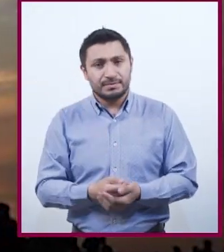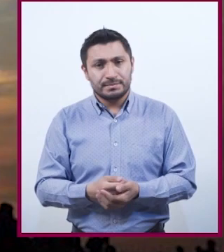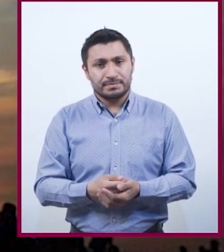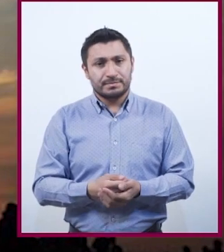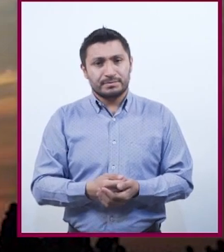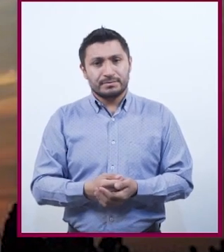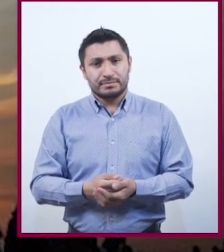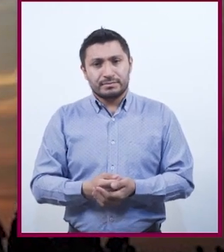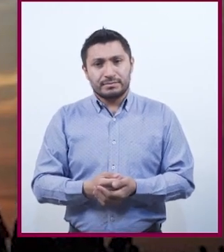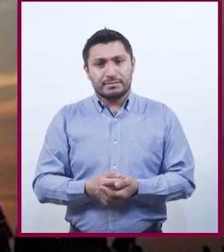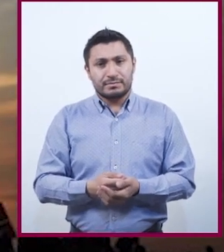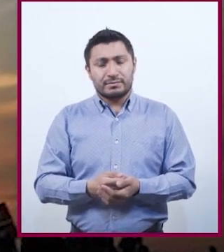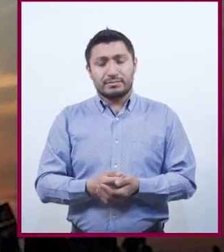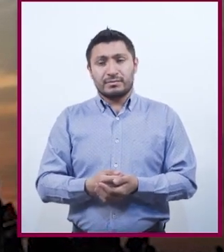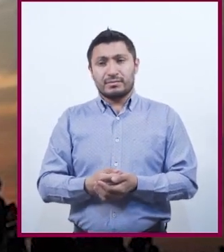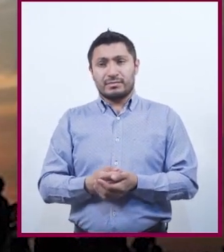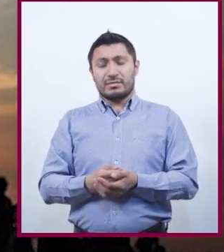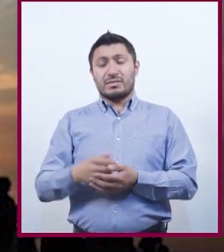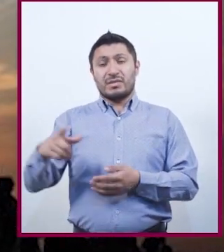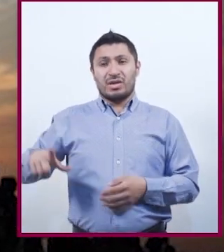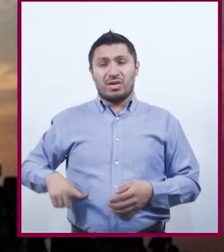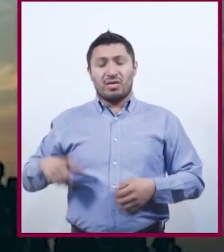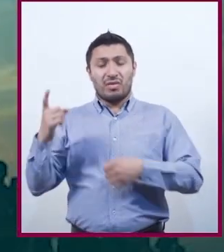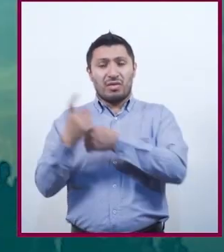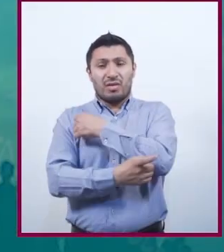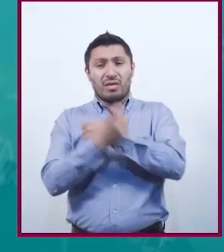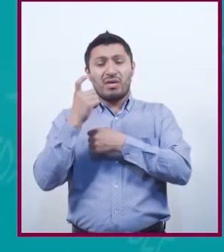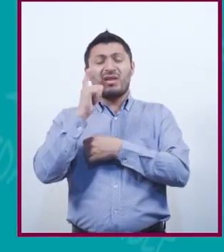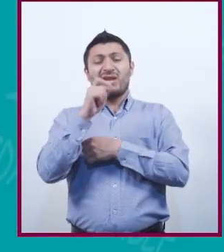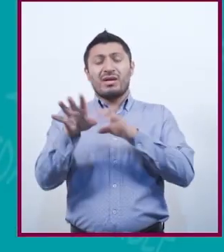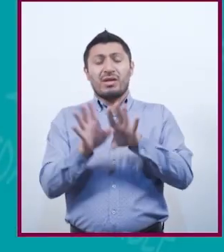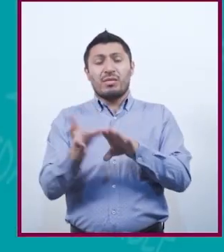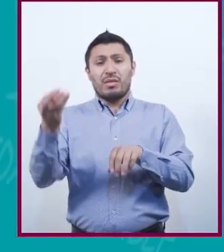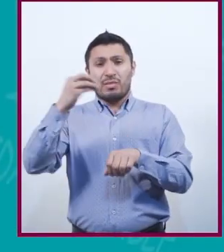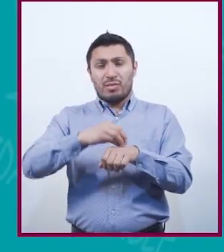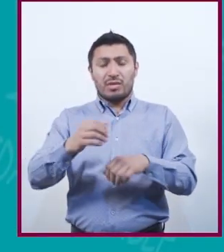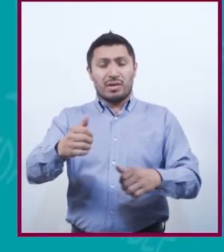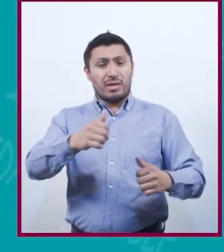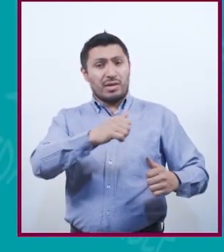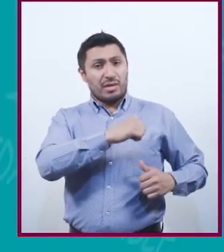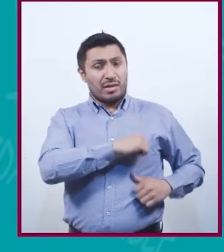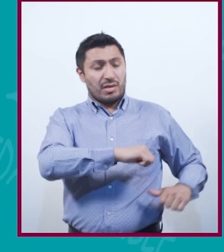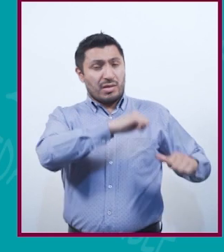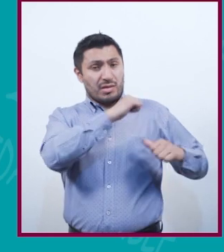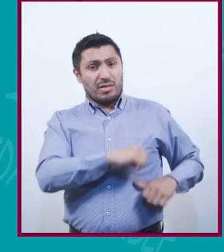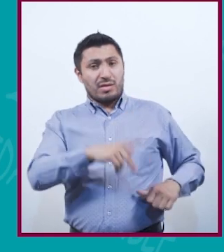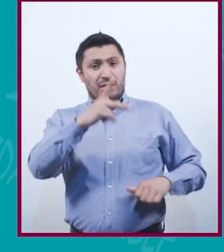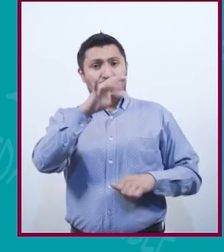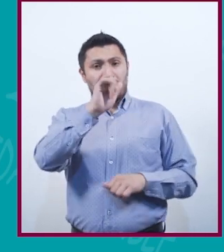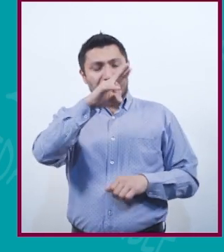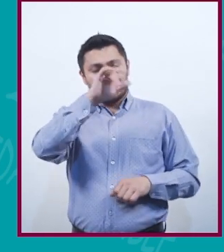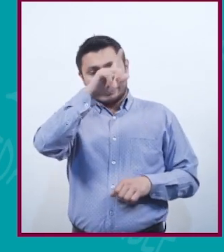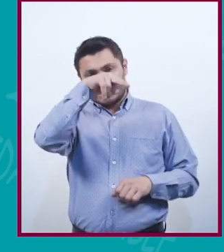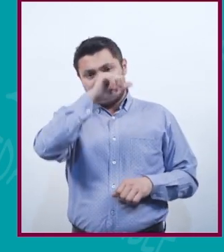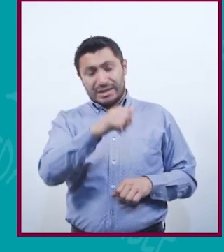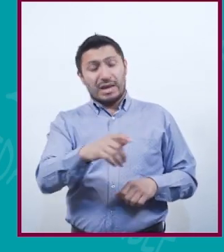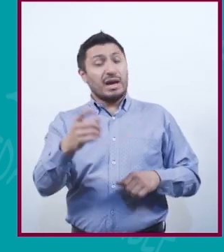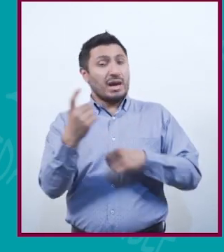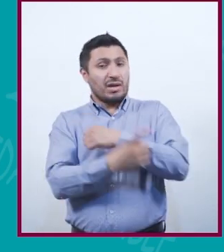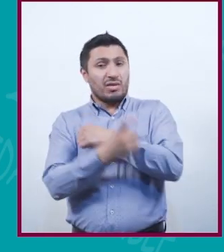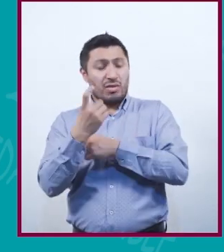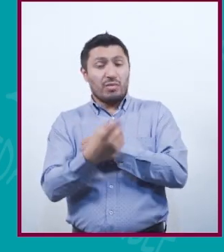fue el concepto del autogobierno, esto es, el establecimiento de una autoridad palestina